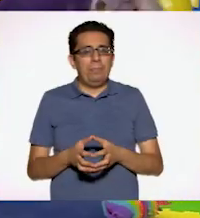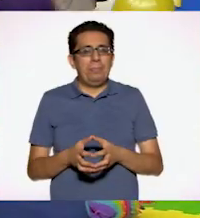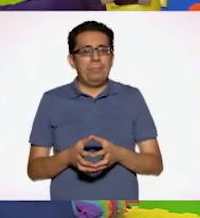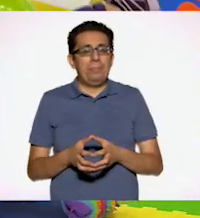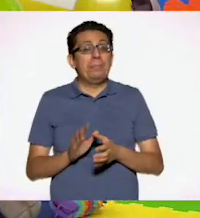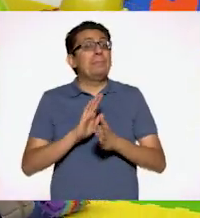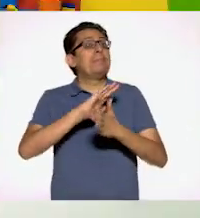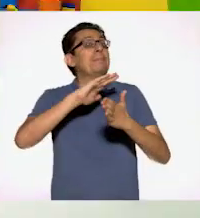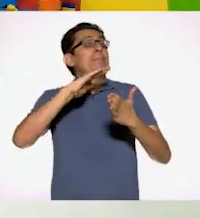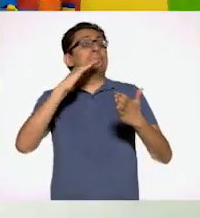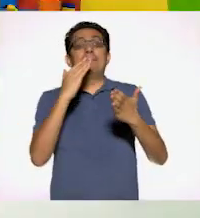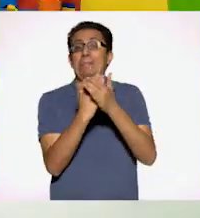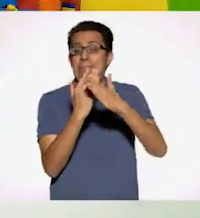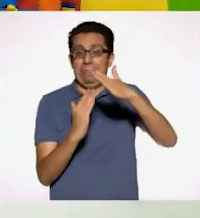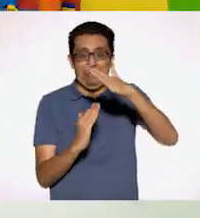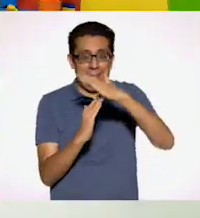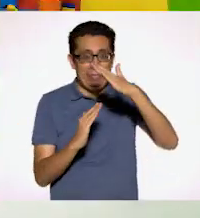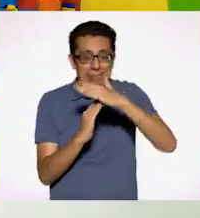¡Alto!